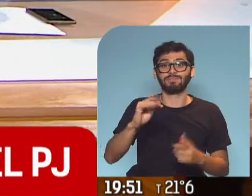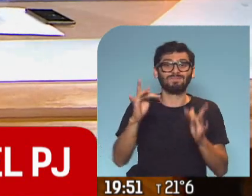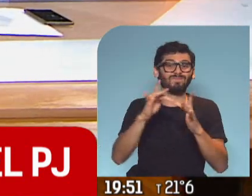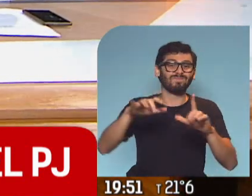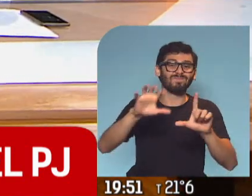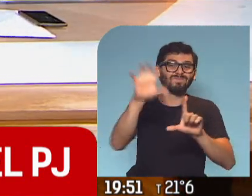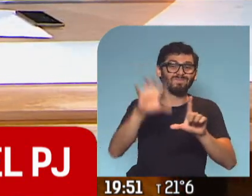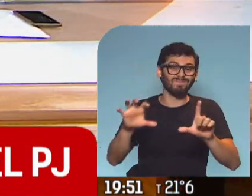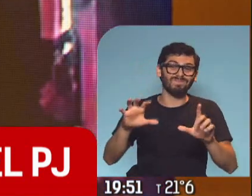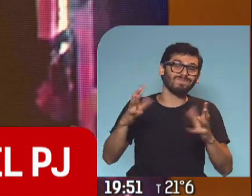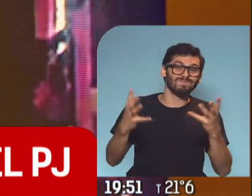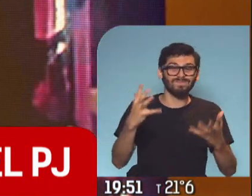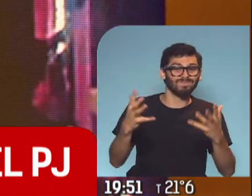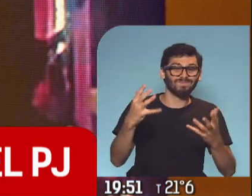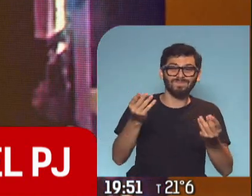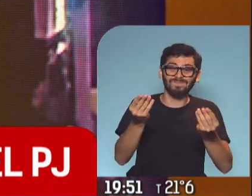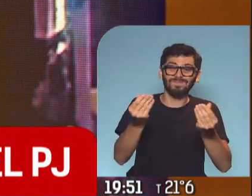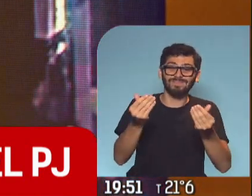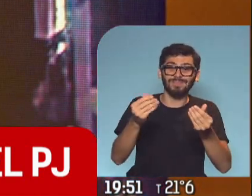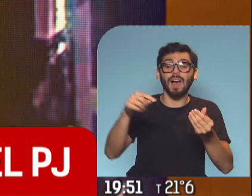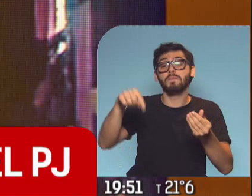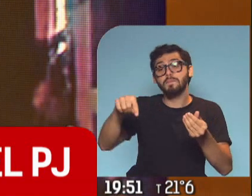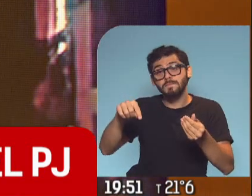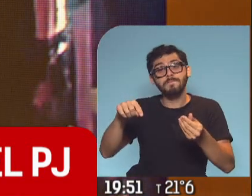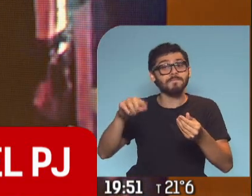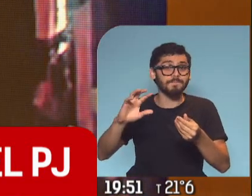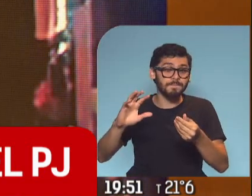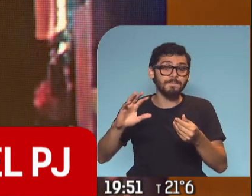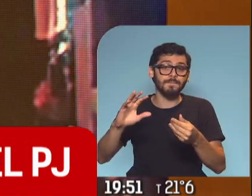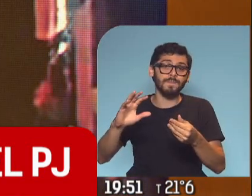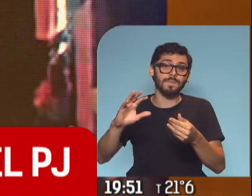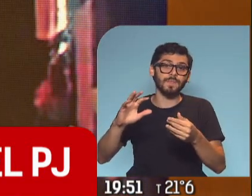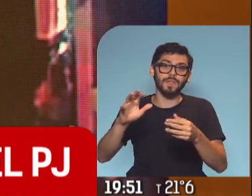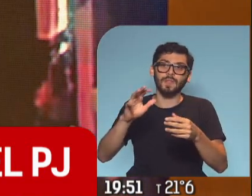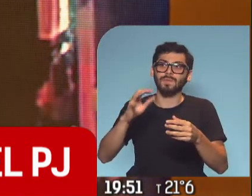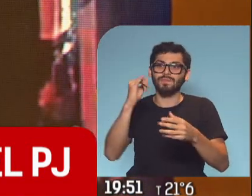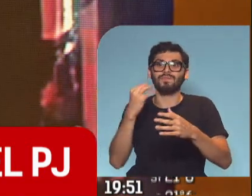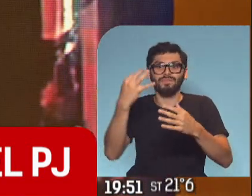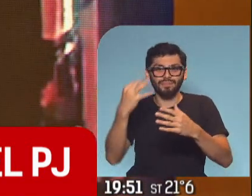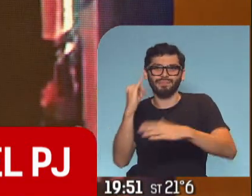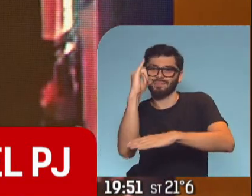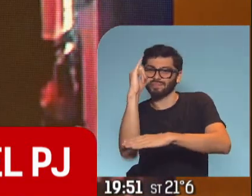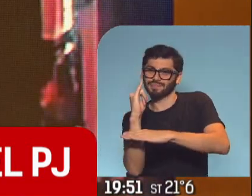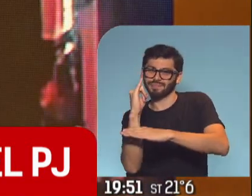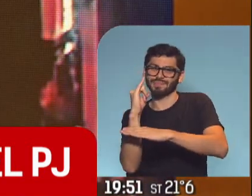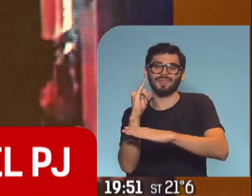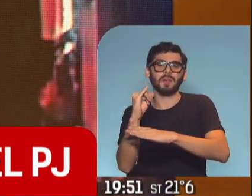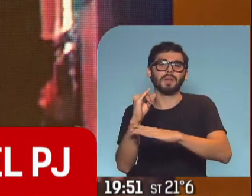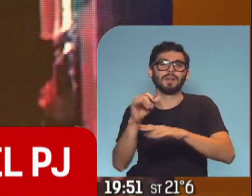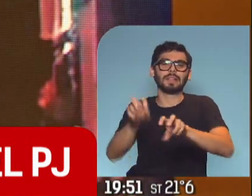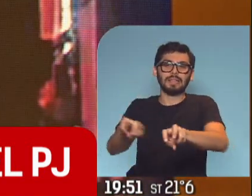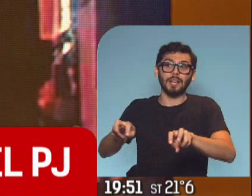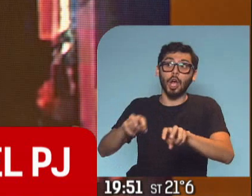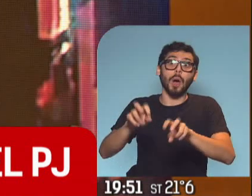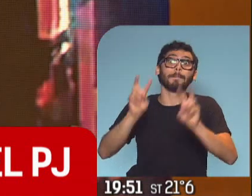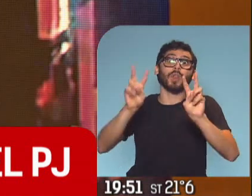virtual, termina siendo un acto más para ser emitido que para llegar a lo que siempre congrega